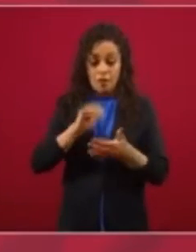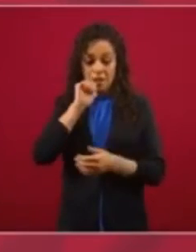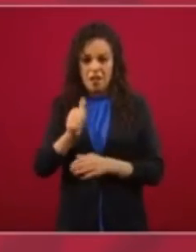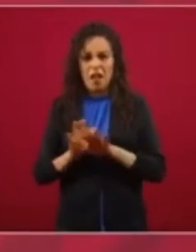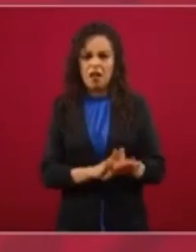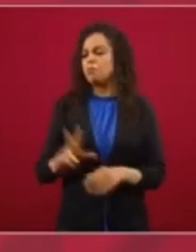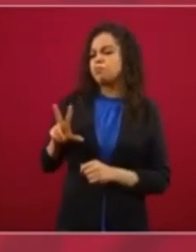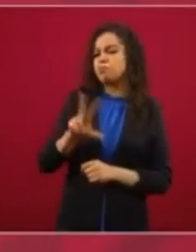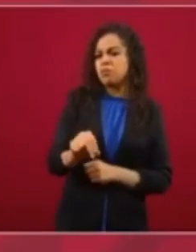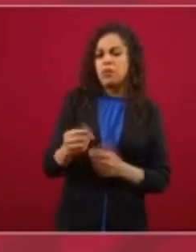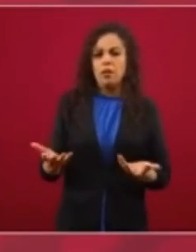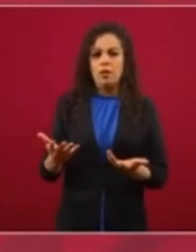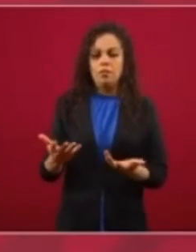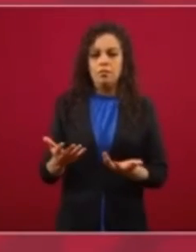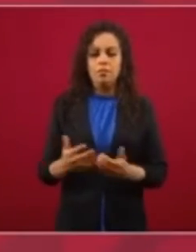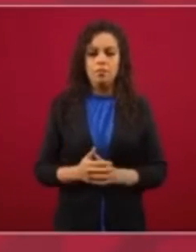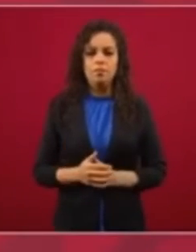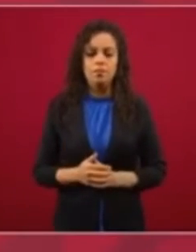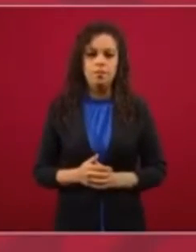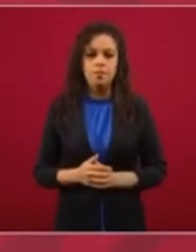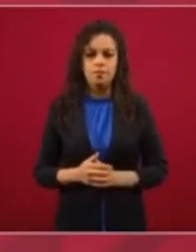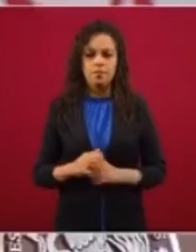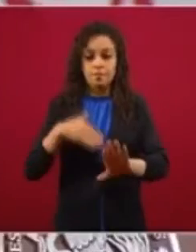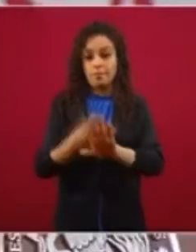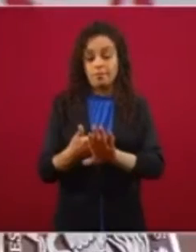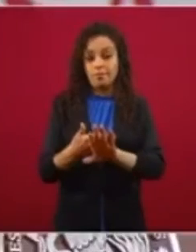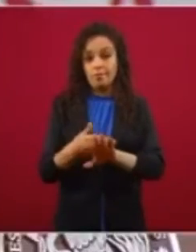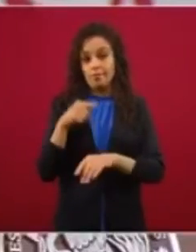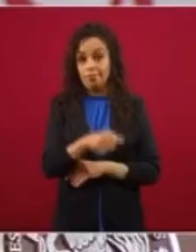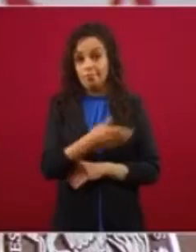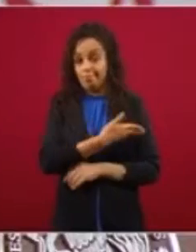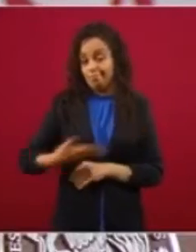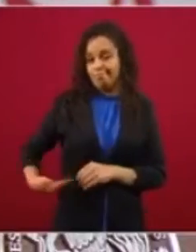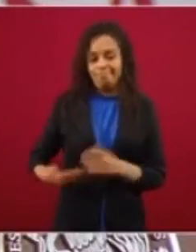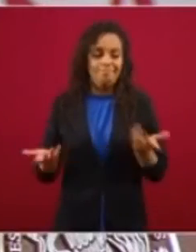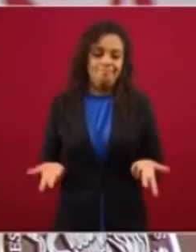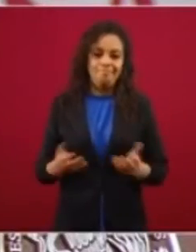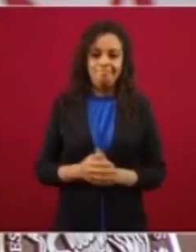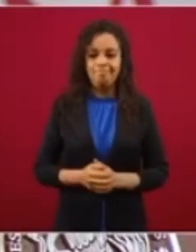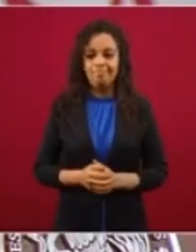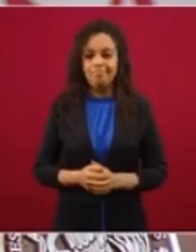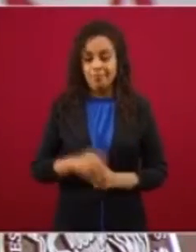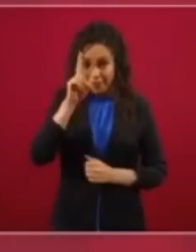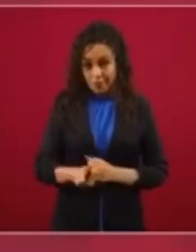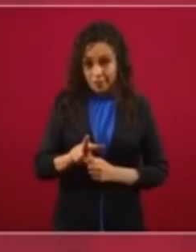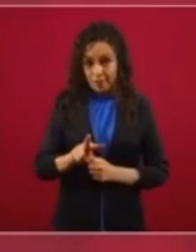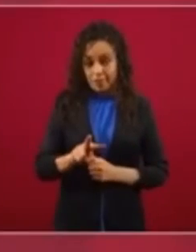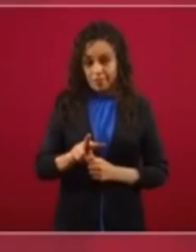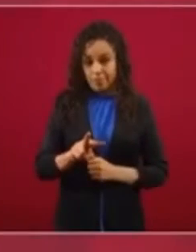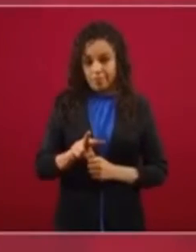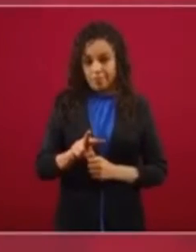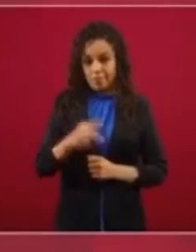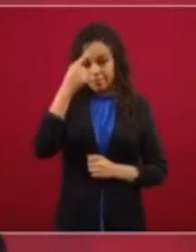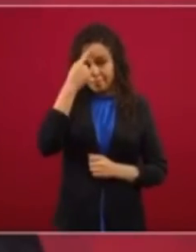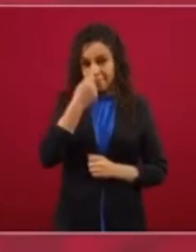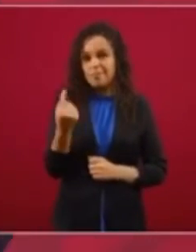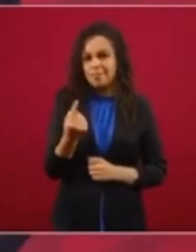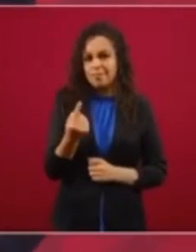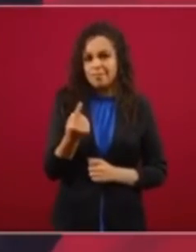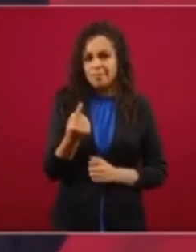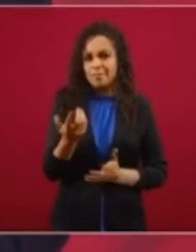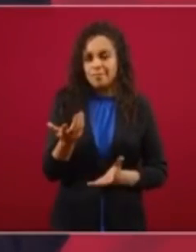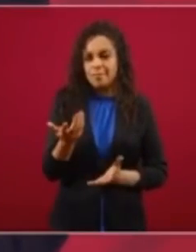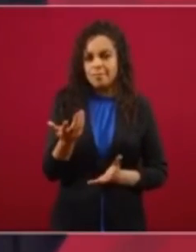bloque en contra del presidente, porque la apuesta en el fondo es a que fracase la